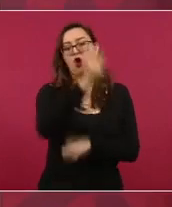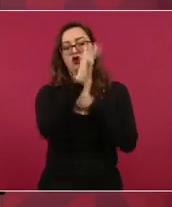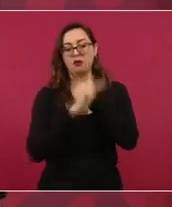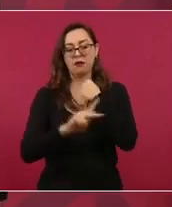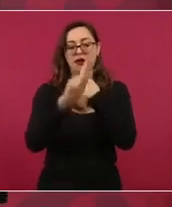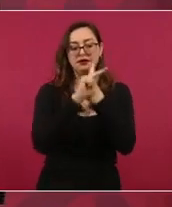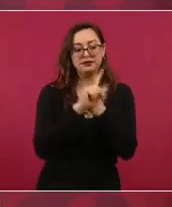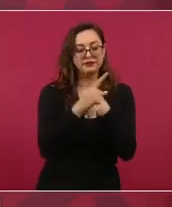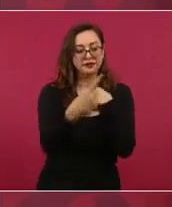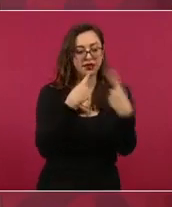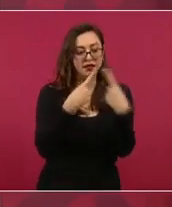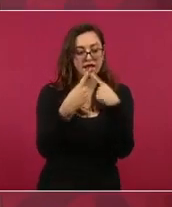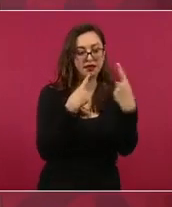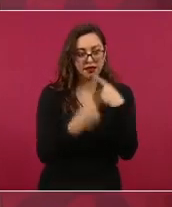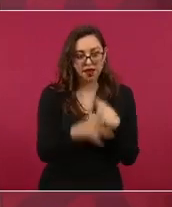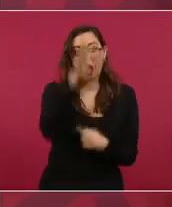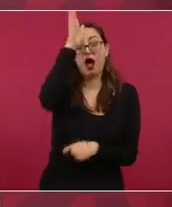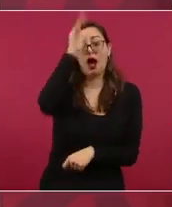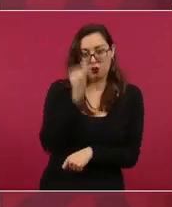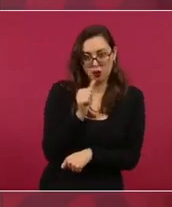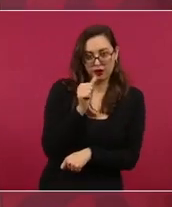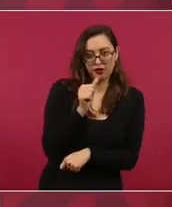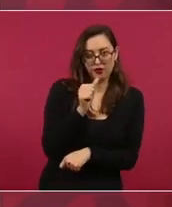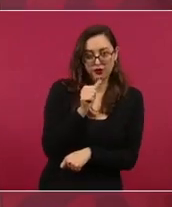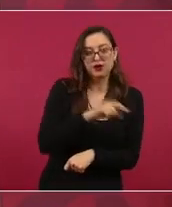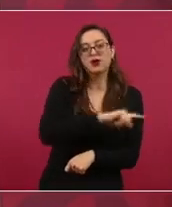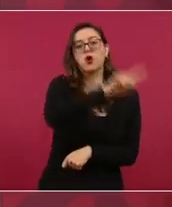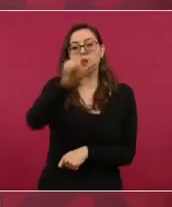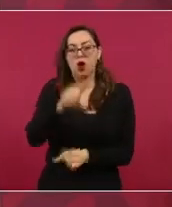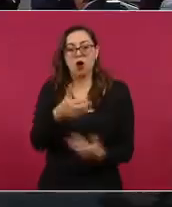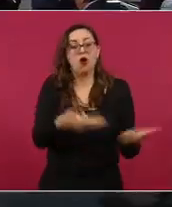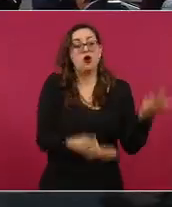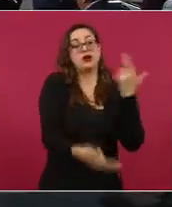para aprobar la reforma